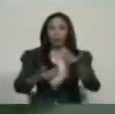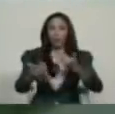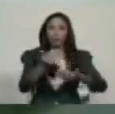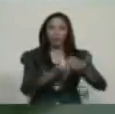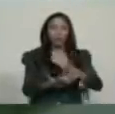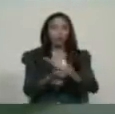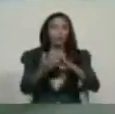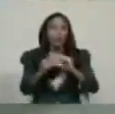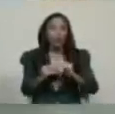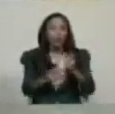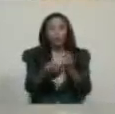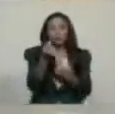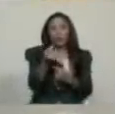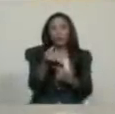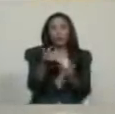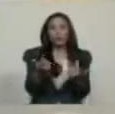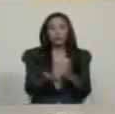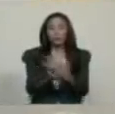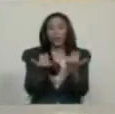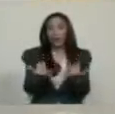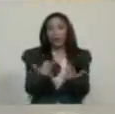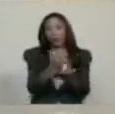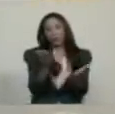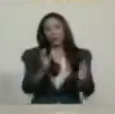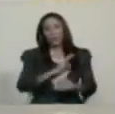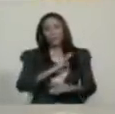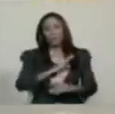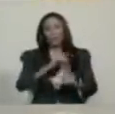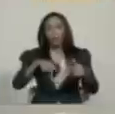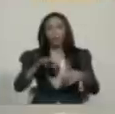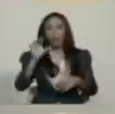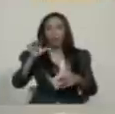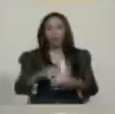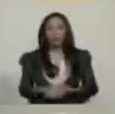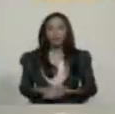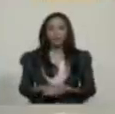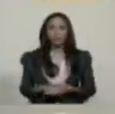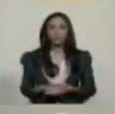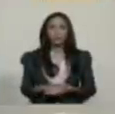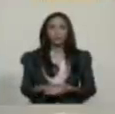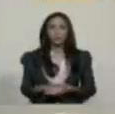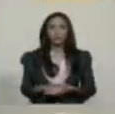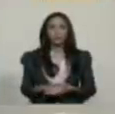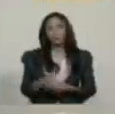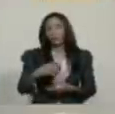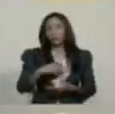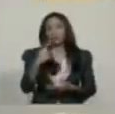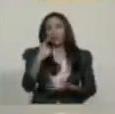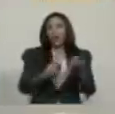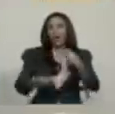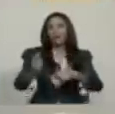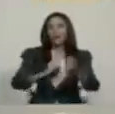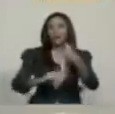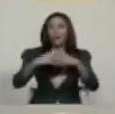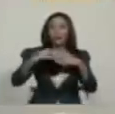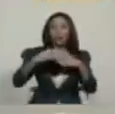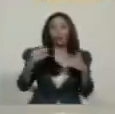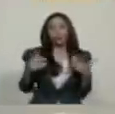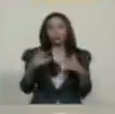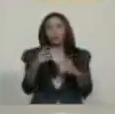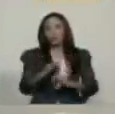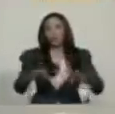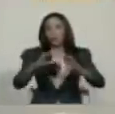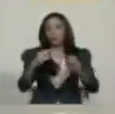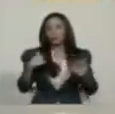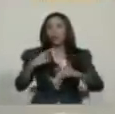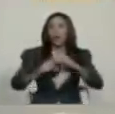depender de la semilla. Ahora la semilla es autóctona, no se volvió a importar un solo dólar y estamos produciendo toda la